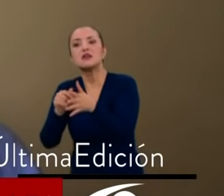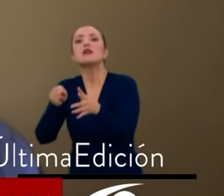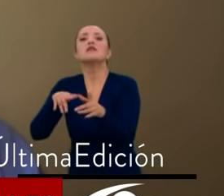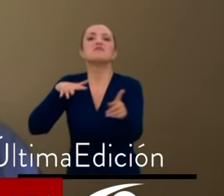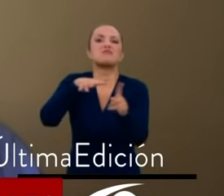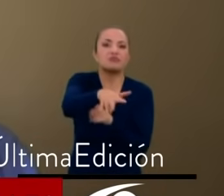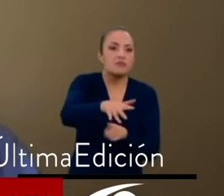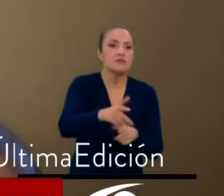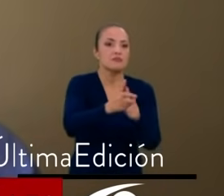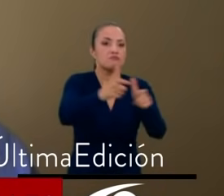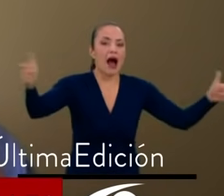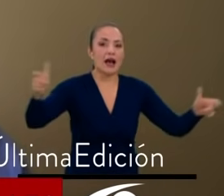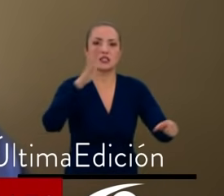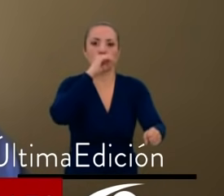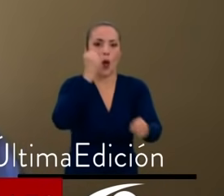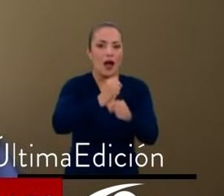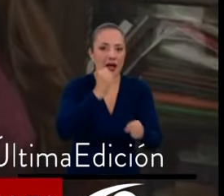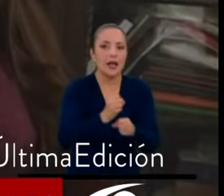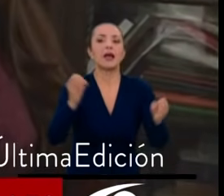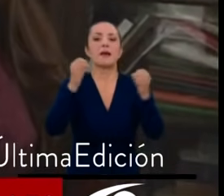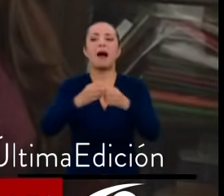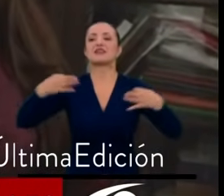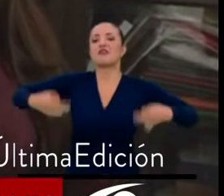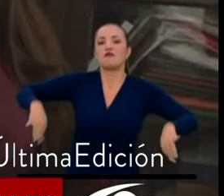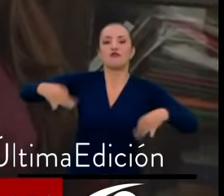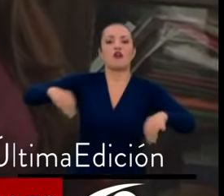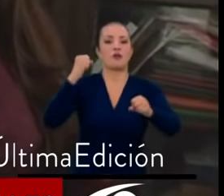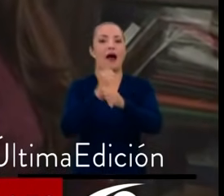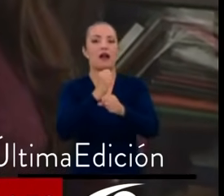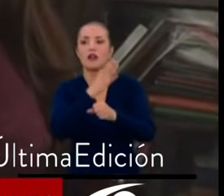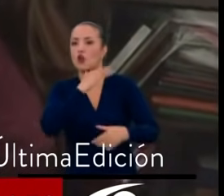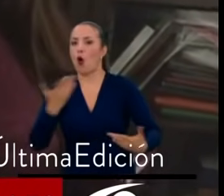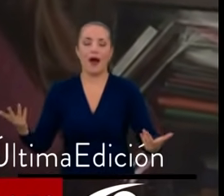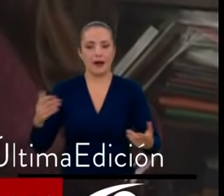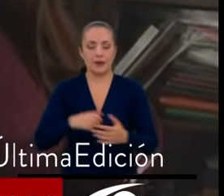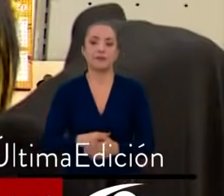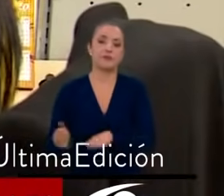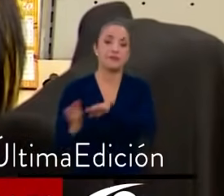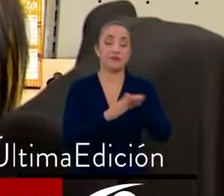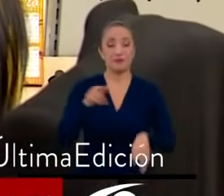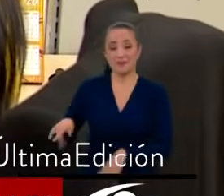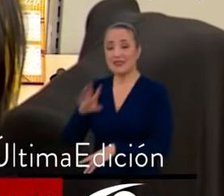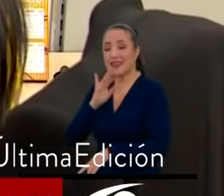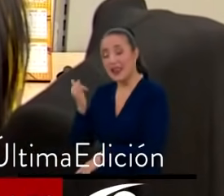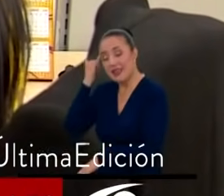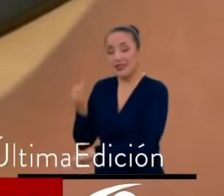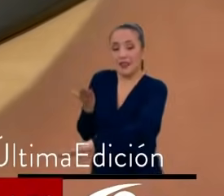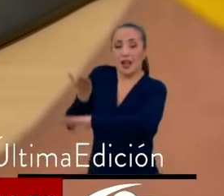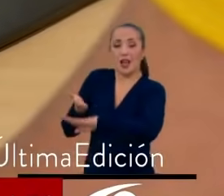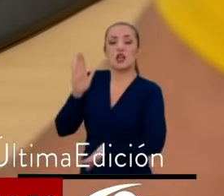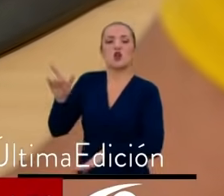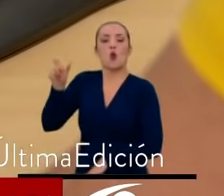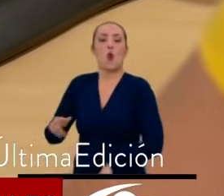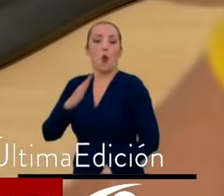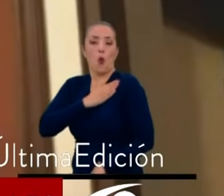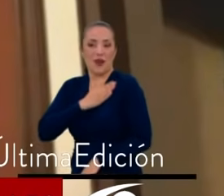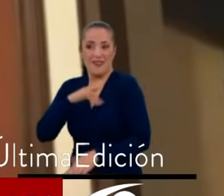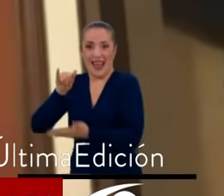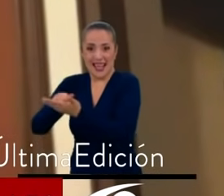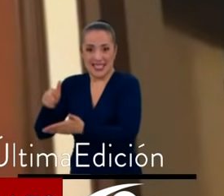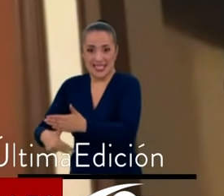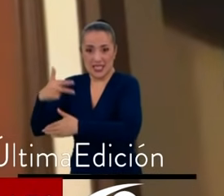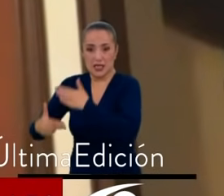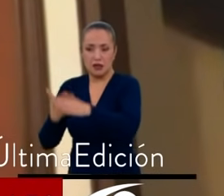desempleo y producir más informalidad. El autor del proyecto, el expresidente Álvaro Uribe, defendió su iniciativa. No